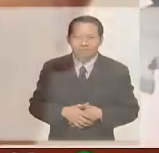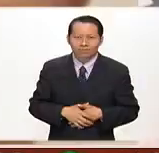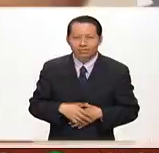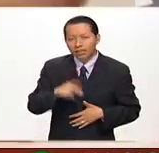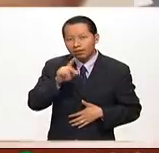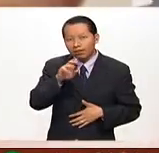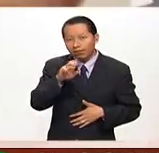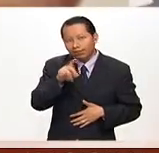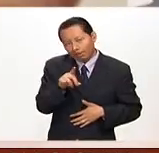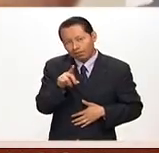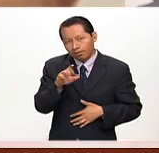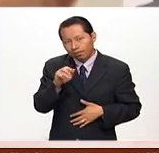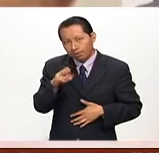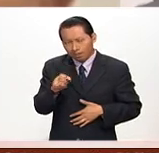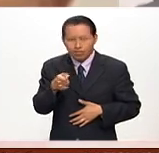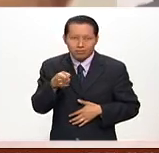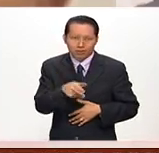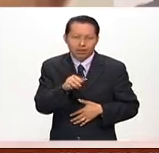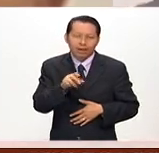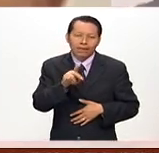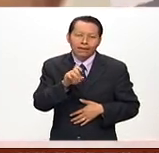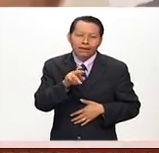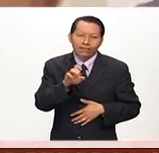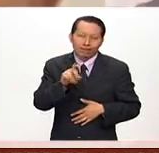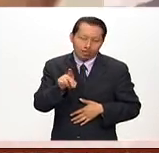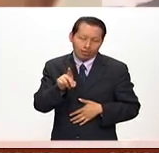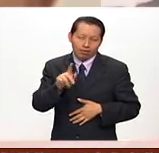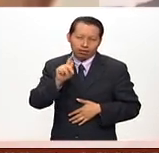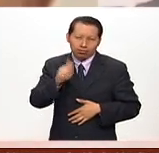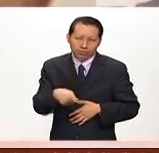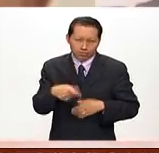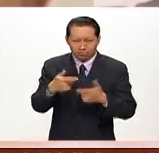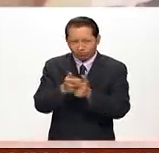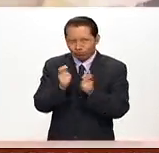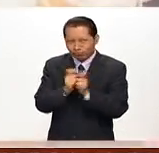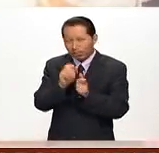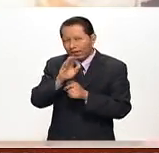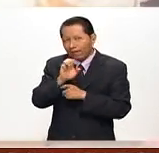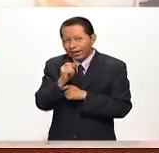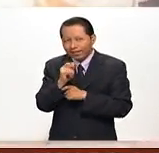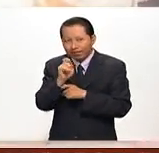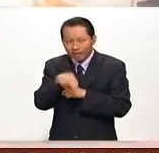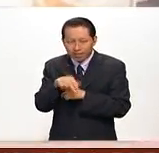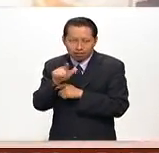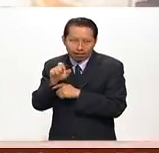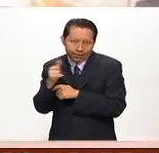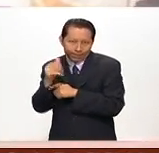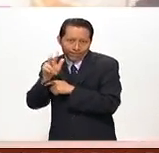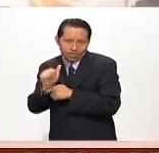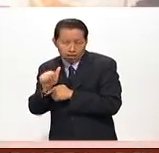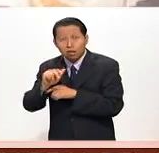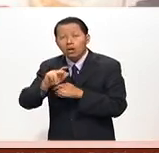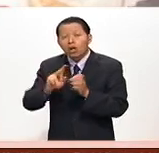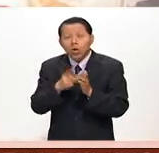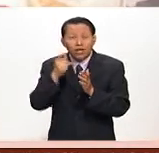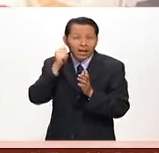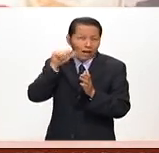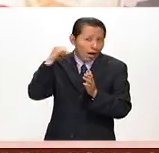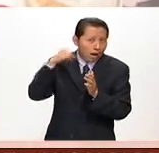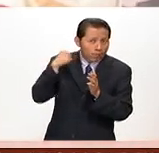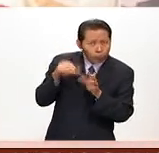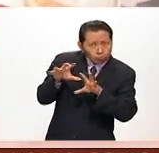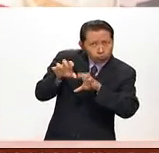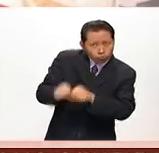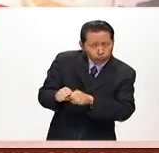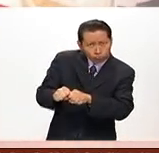David Canek Palma, alias el David, presunto jefe de plaza del cártel de los Beltrán Leiva en Acapulco, Guerrero, fue recapturado por elementos de la Fiscalía